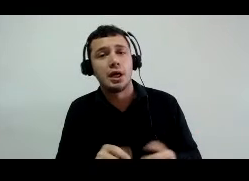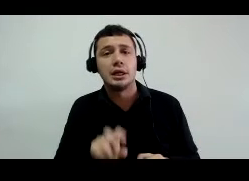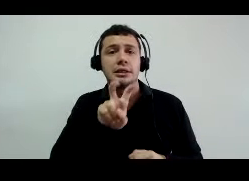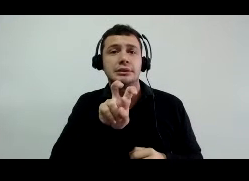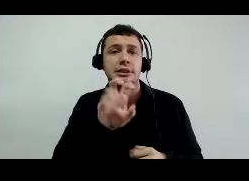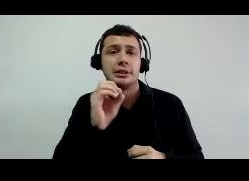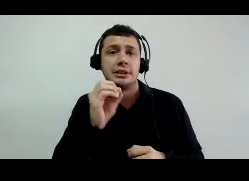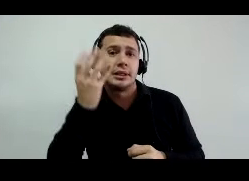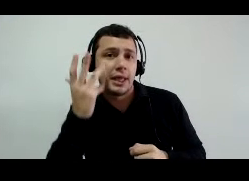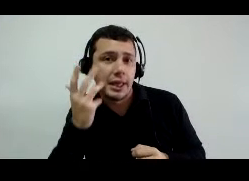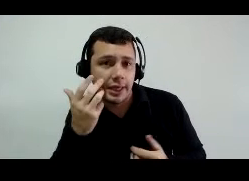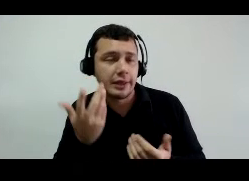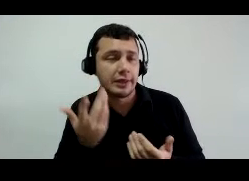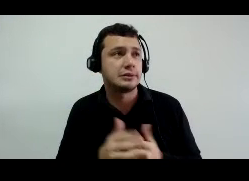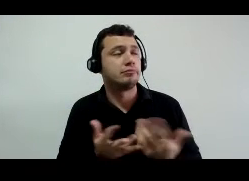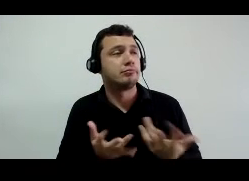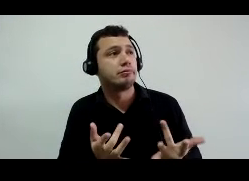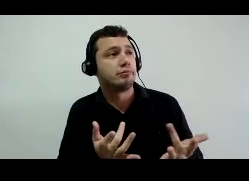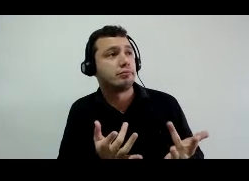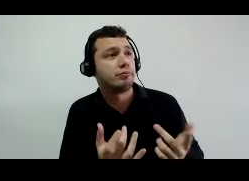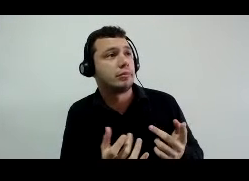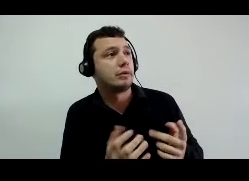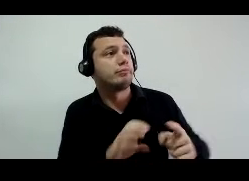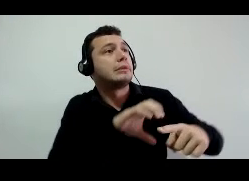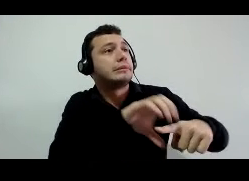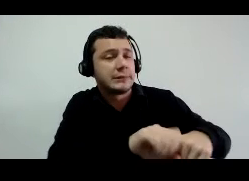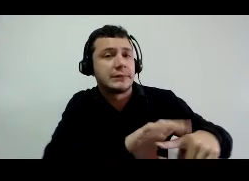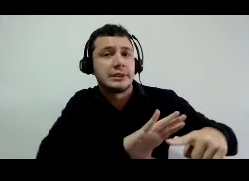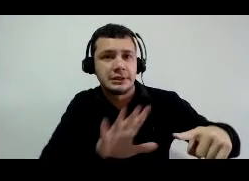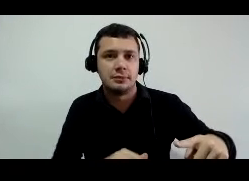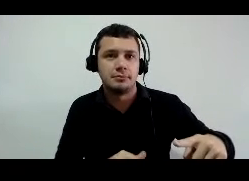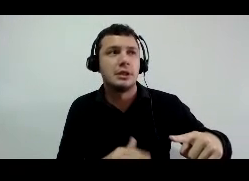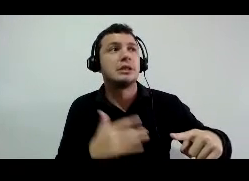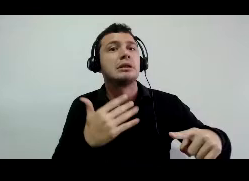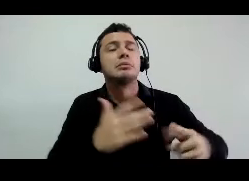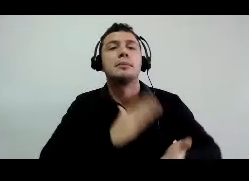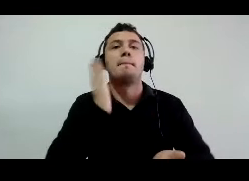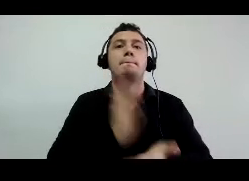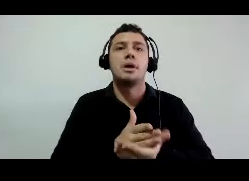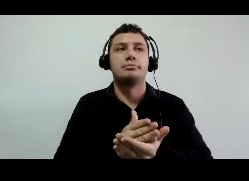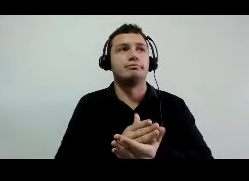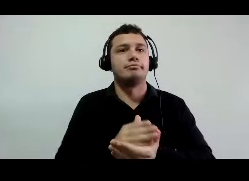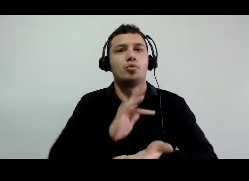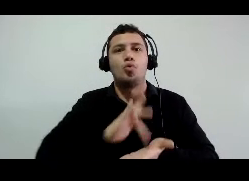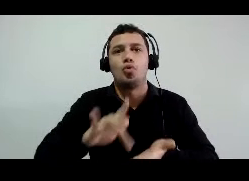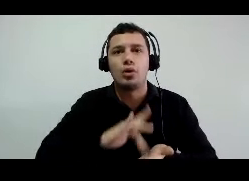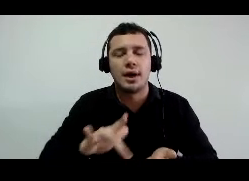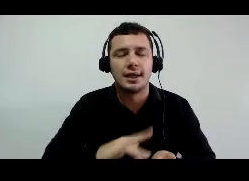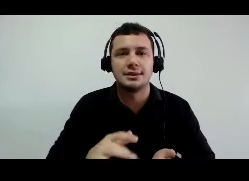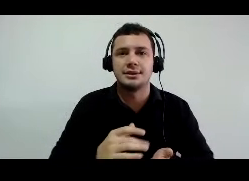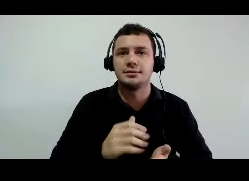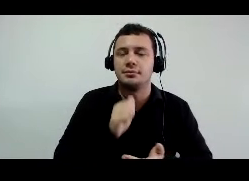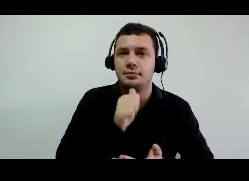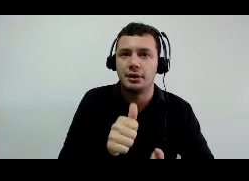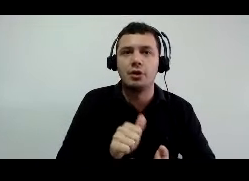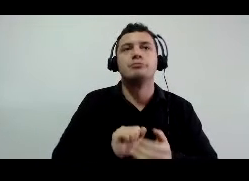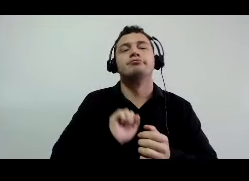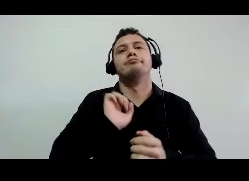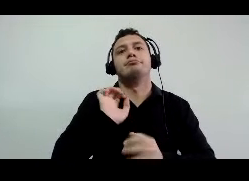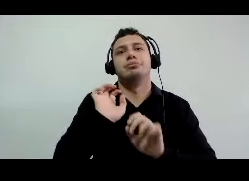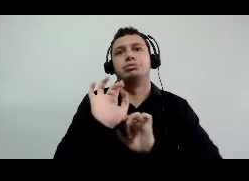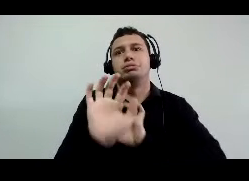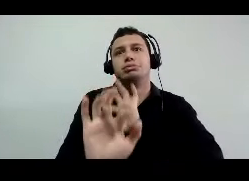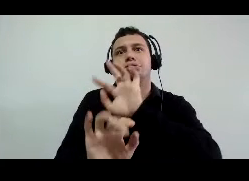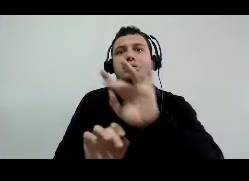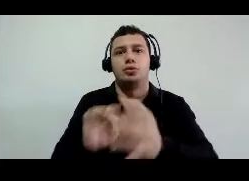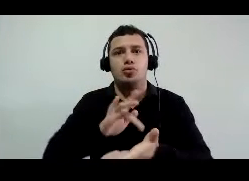terminan abarrotando los servicios de urgencia. Eso lo que busca el triaje efectivamente es eso, buscar una atención más